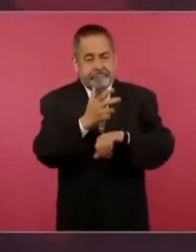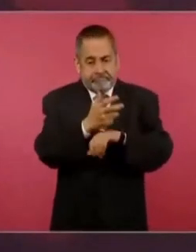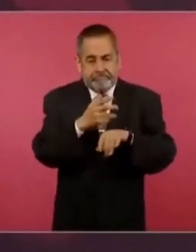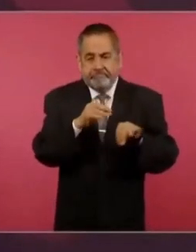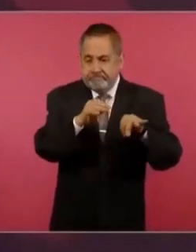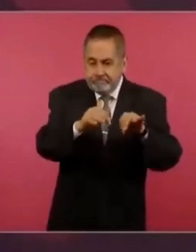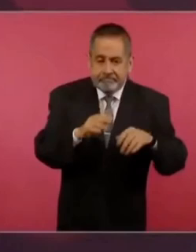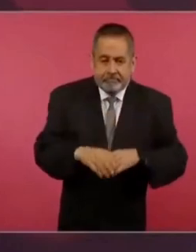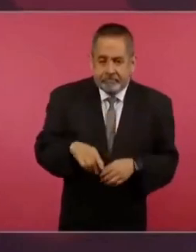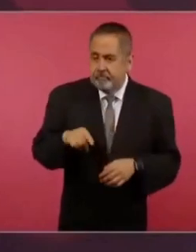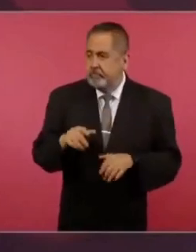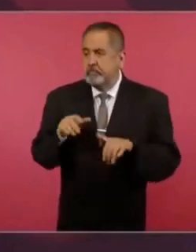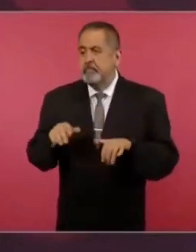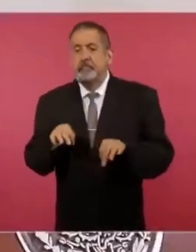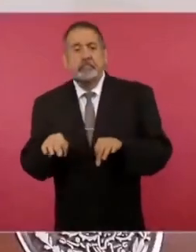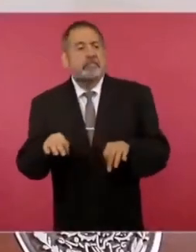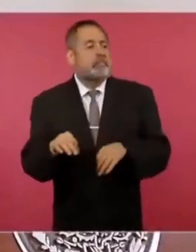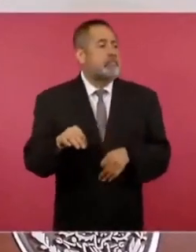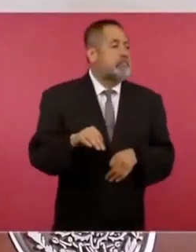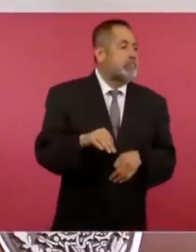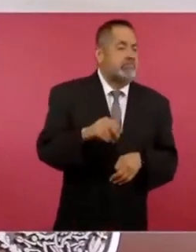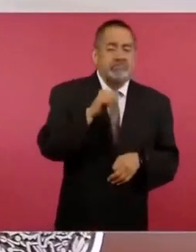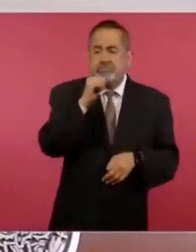empleos, los salarios